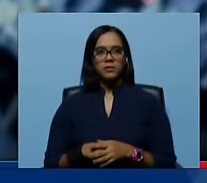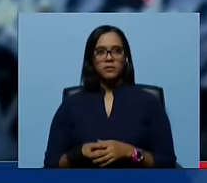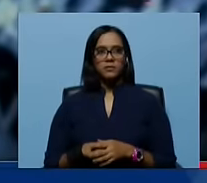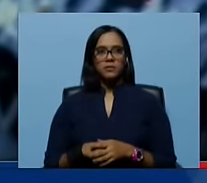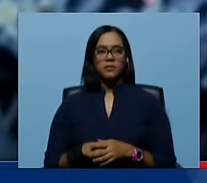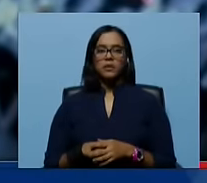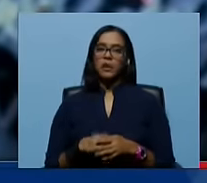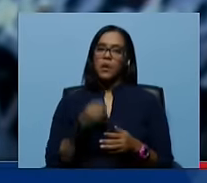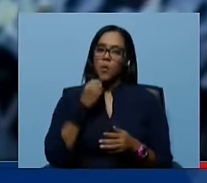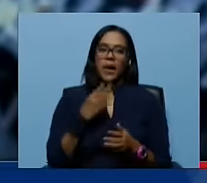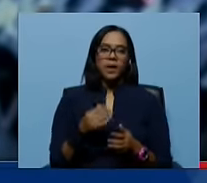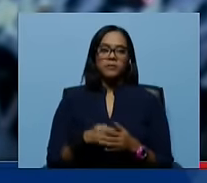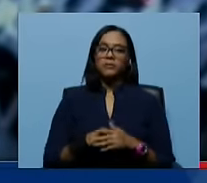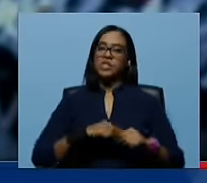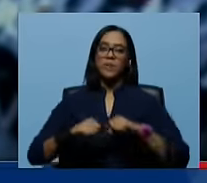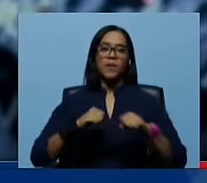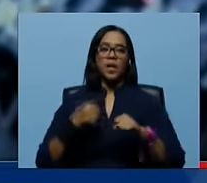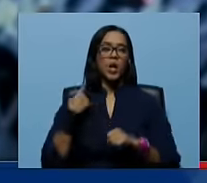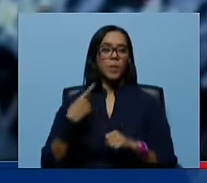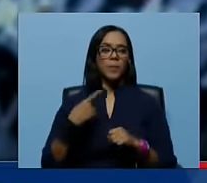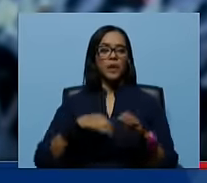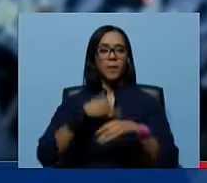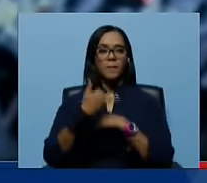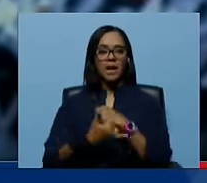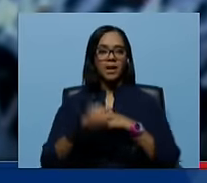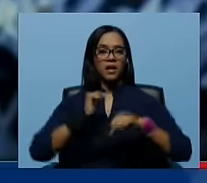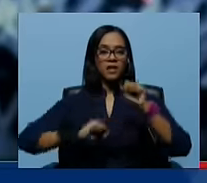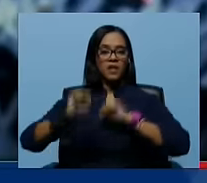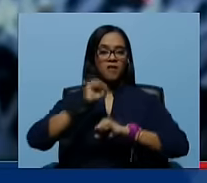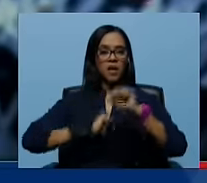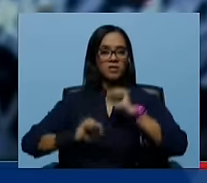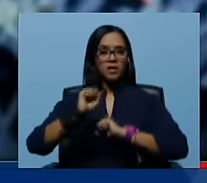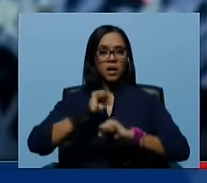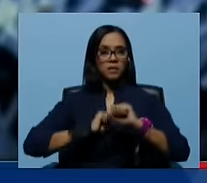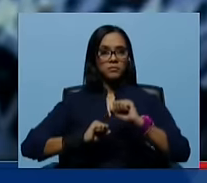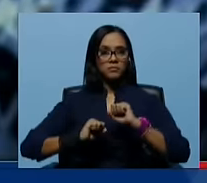Y bueno, se movieron los primeros planes de defensa.